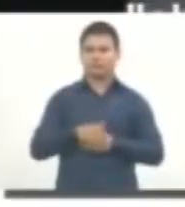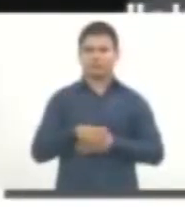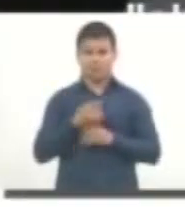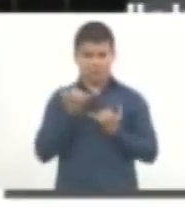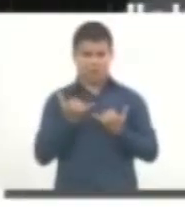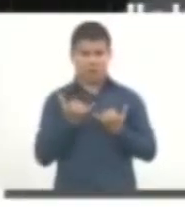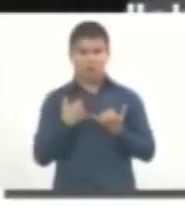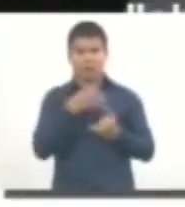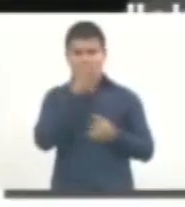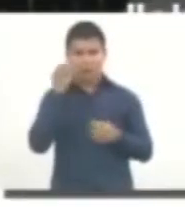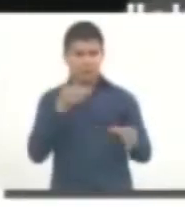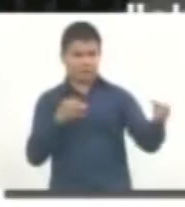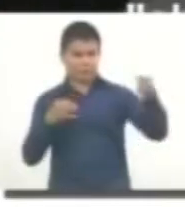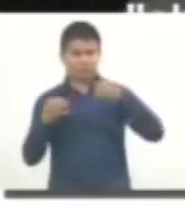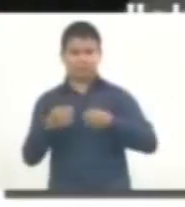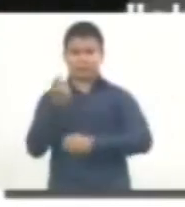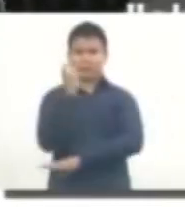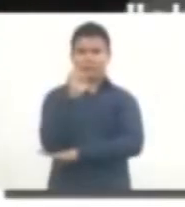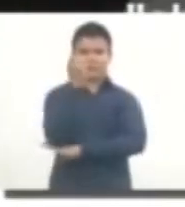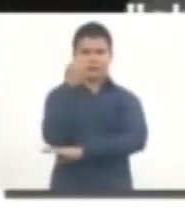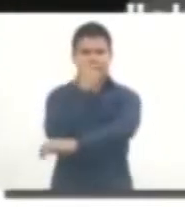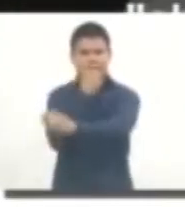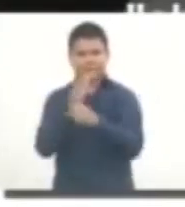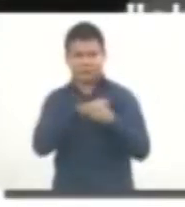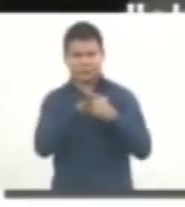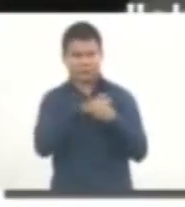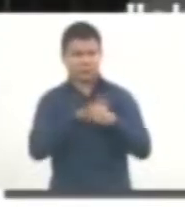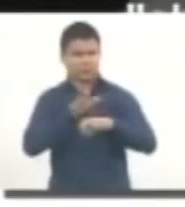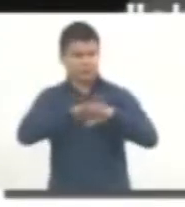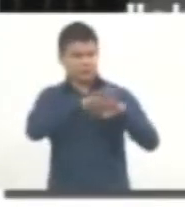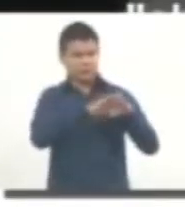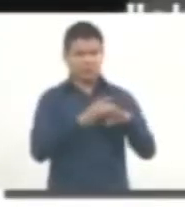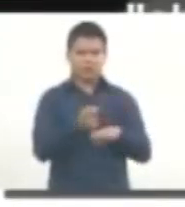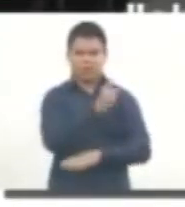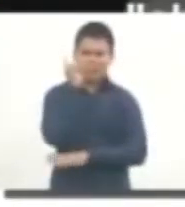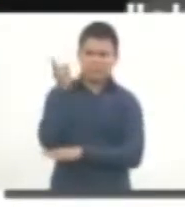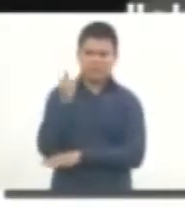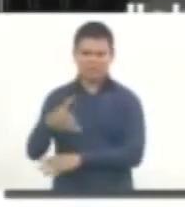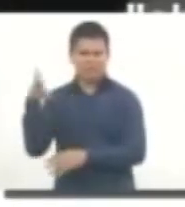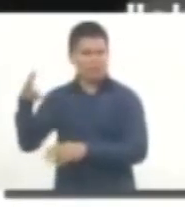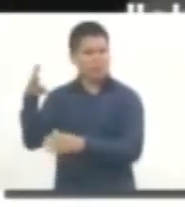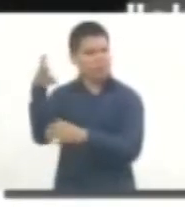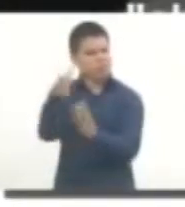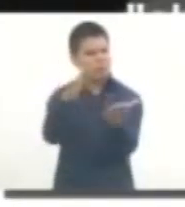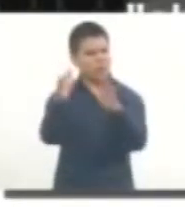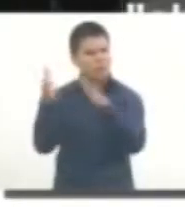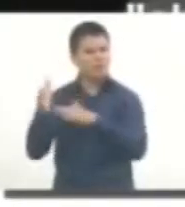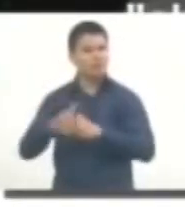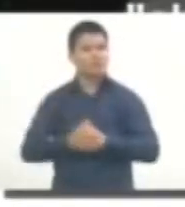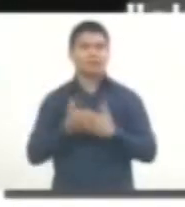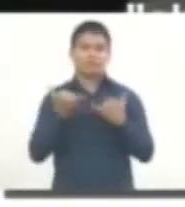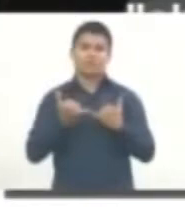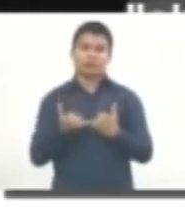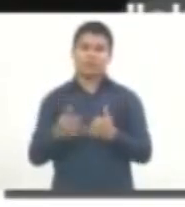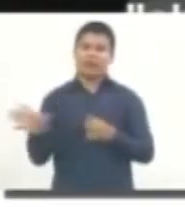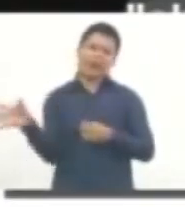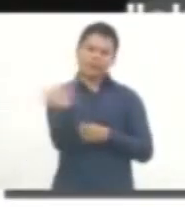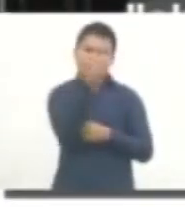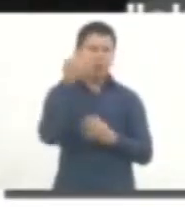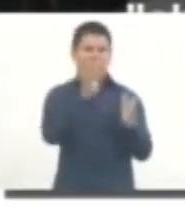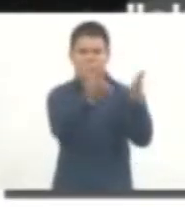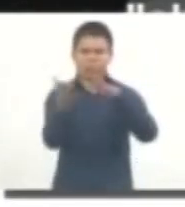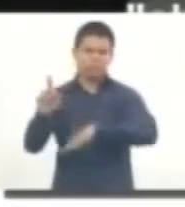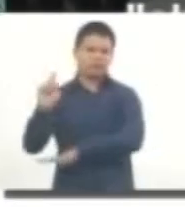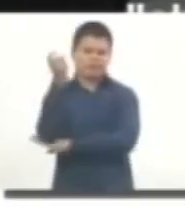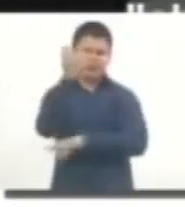fiscal y le dije la situación, le dije, doctor, vea, aquí mandaron a matar a fulano, fulano me cogió preso fulano, tan, tan, tan, entonces lo voy a matar, para que